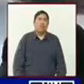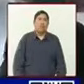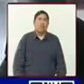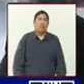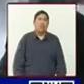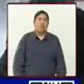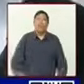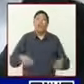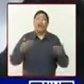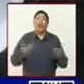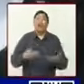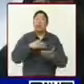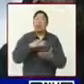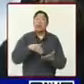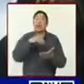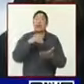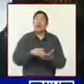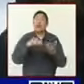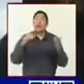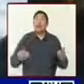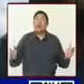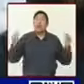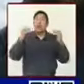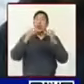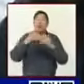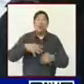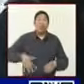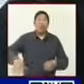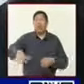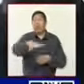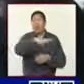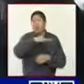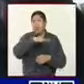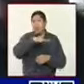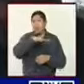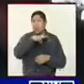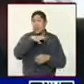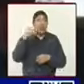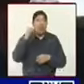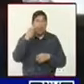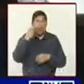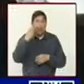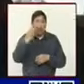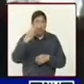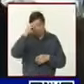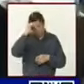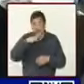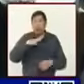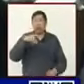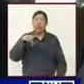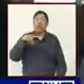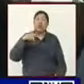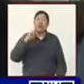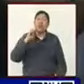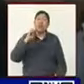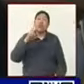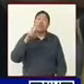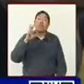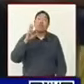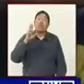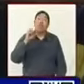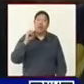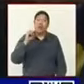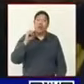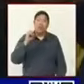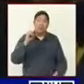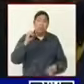Me encuentro en la avenida Mariscal Santa Cruz y ¿quién no ha pasado por esta calle? Y sobre todo, haber visto a don Pedrito o a doña Felicidad, una